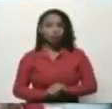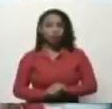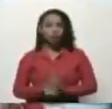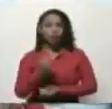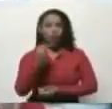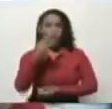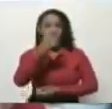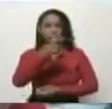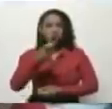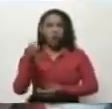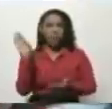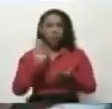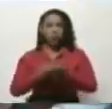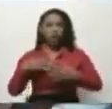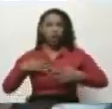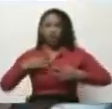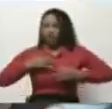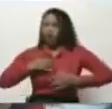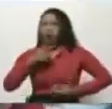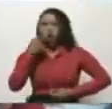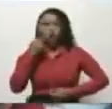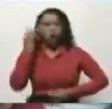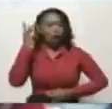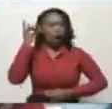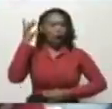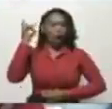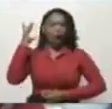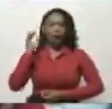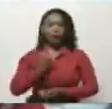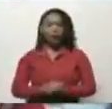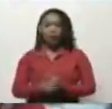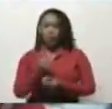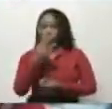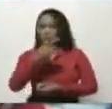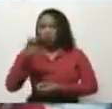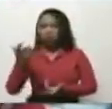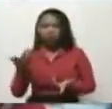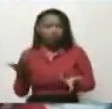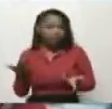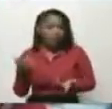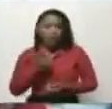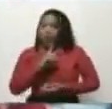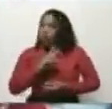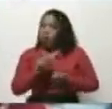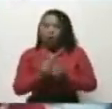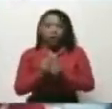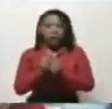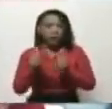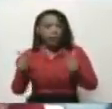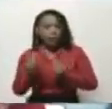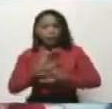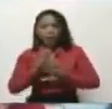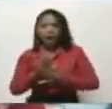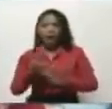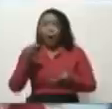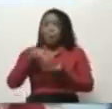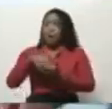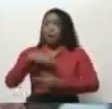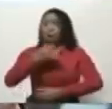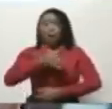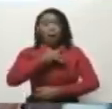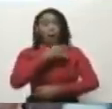¿Cuánta gente se puso la camisa roja rojita? ¿Cuánta gente? No se pare, da un tremendo discurso. Cuando tú